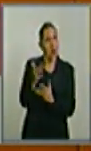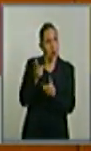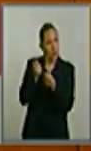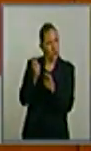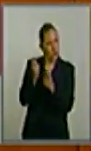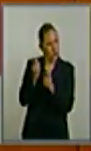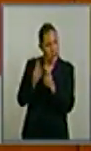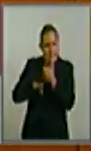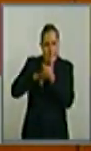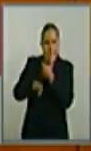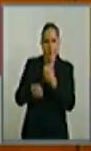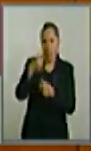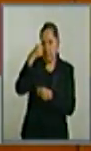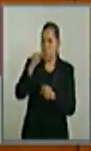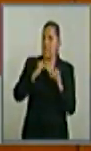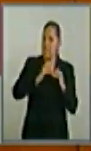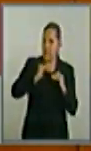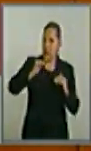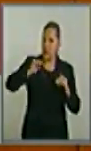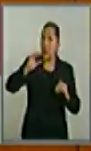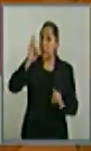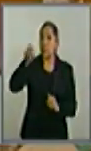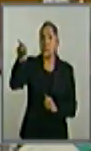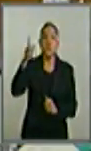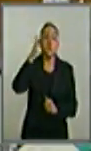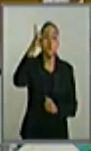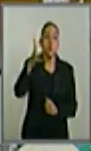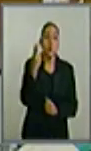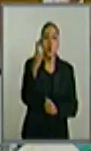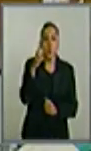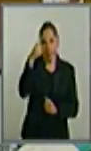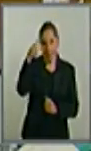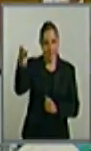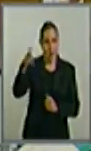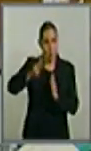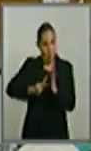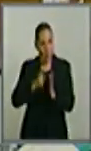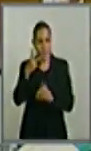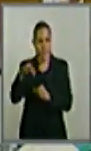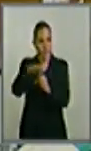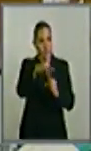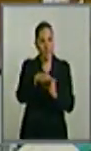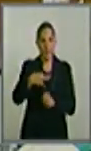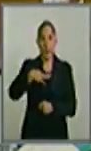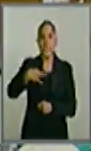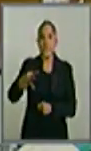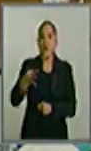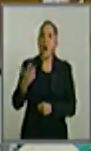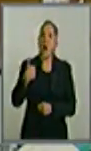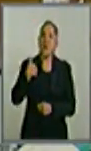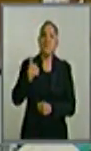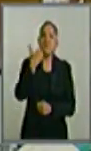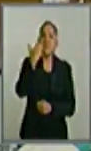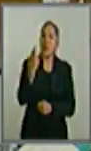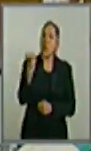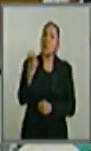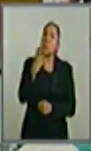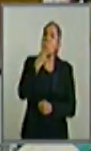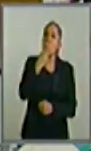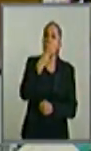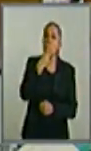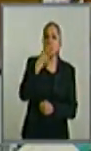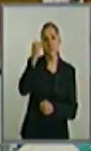que viene en Estados Unidos en noviembre de este año, que no sea una bandera, que sea motivo de una